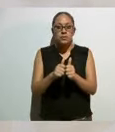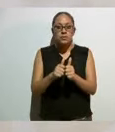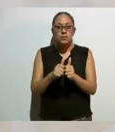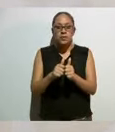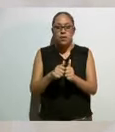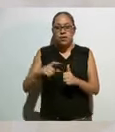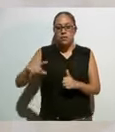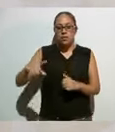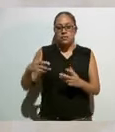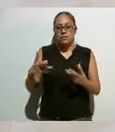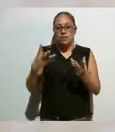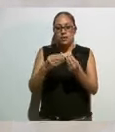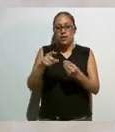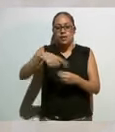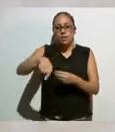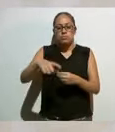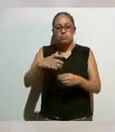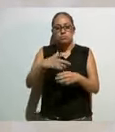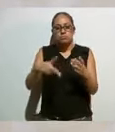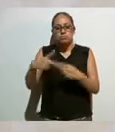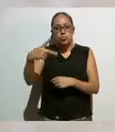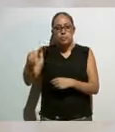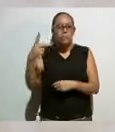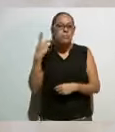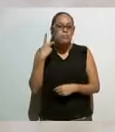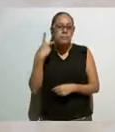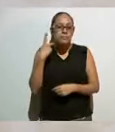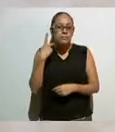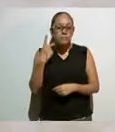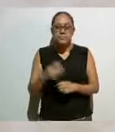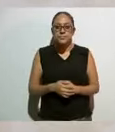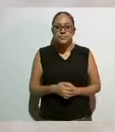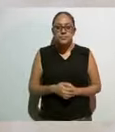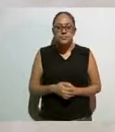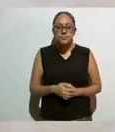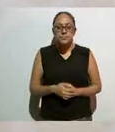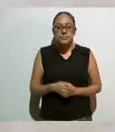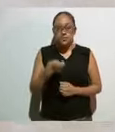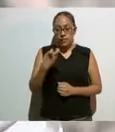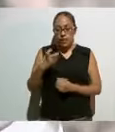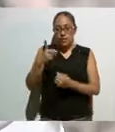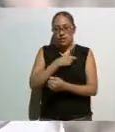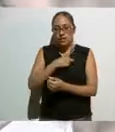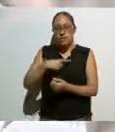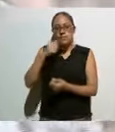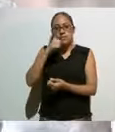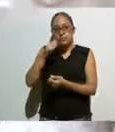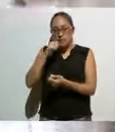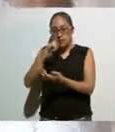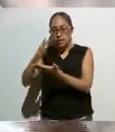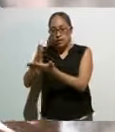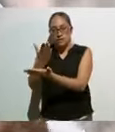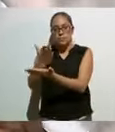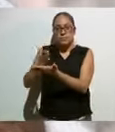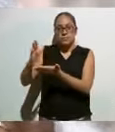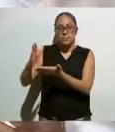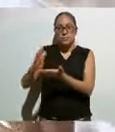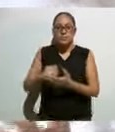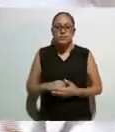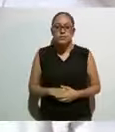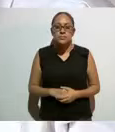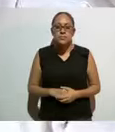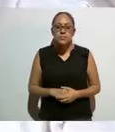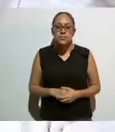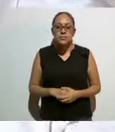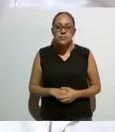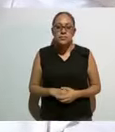los partidos. El partido, como su nombre lo indica, es una parte. Gobierno